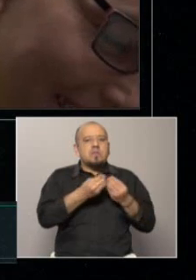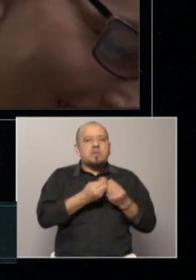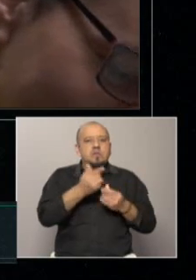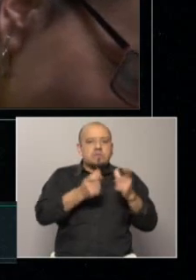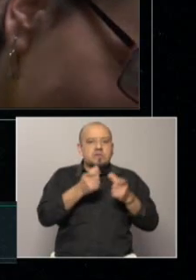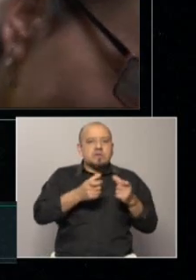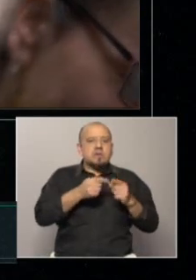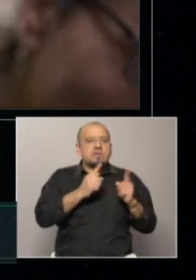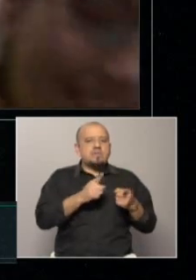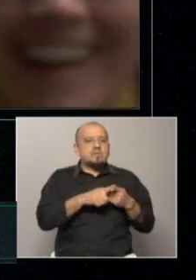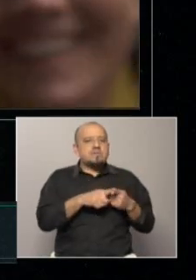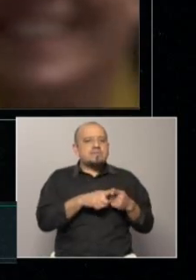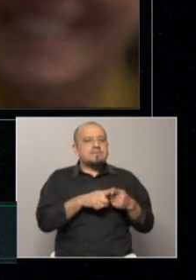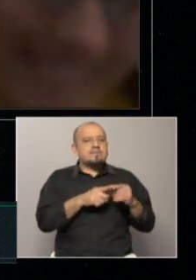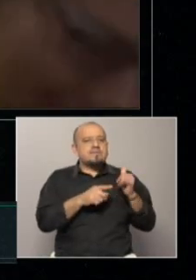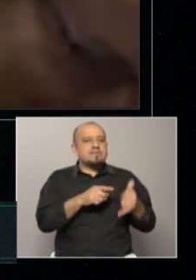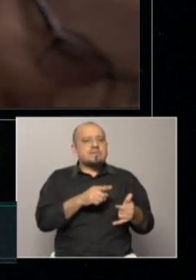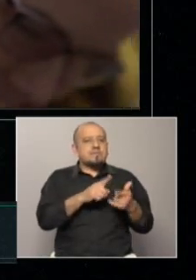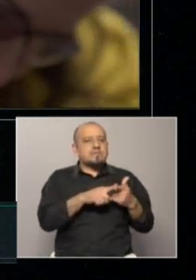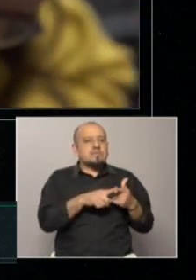le conmueve porque ella tiene esa